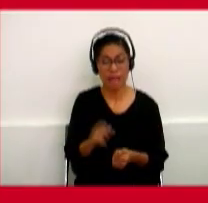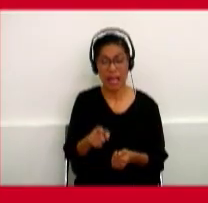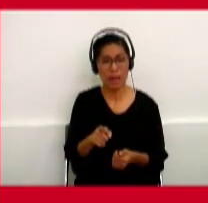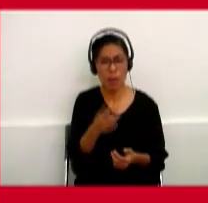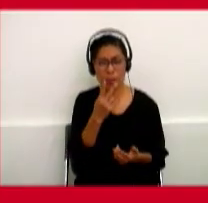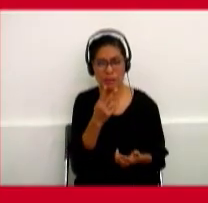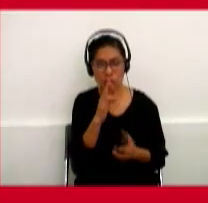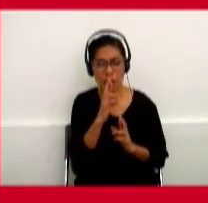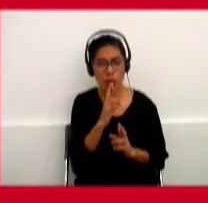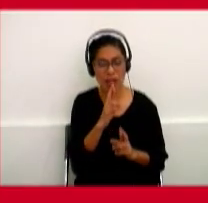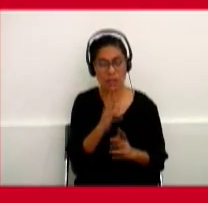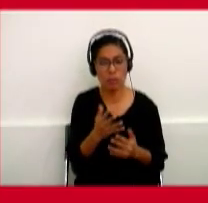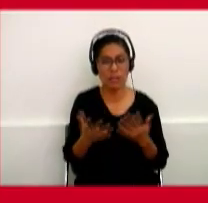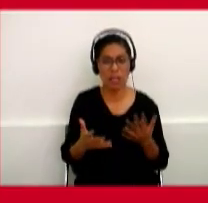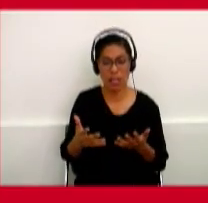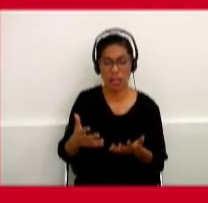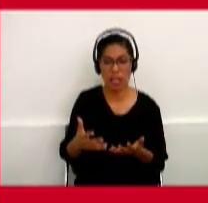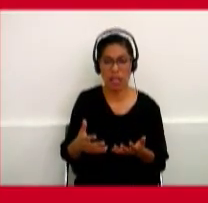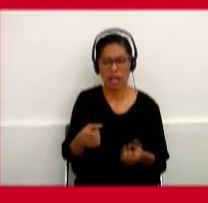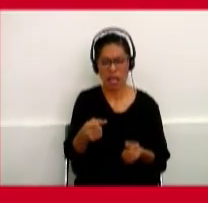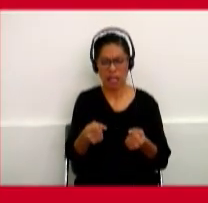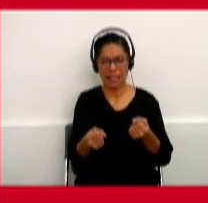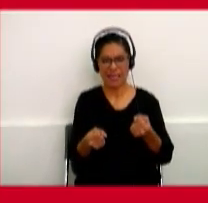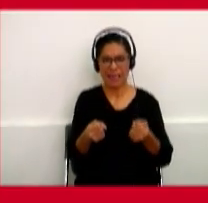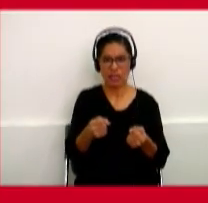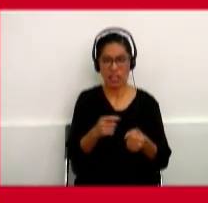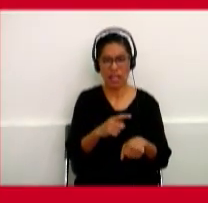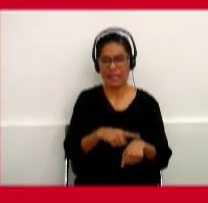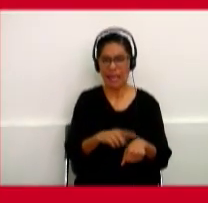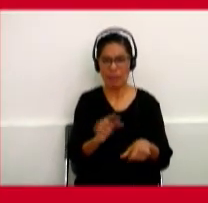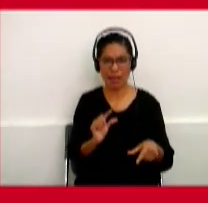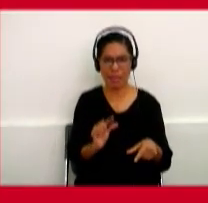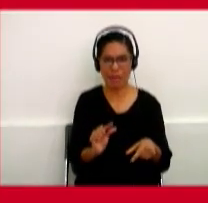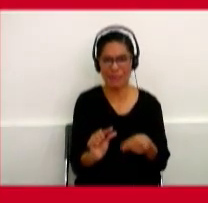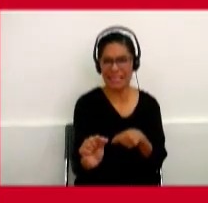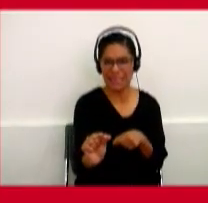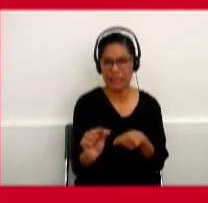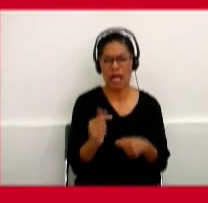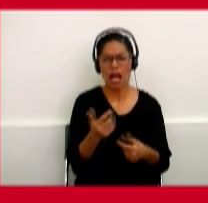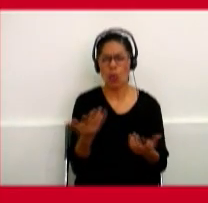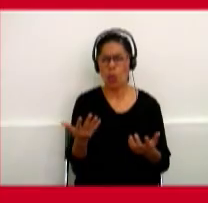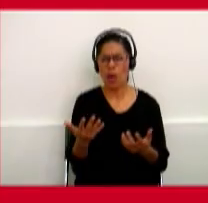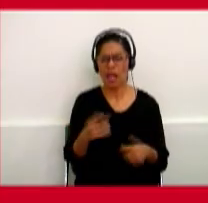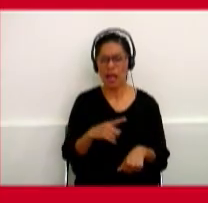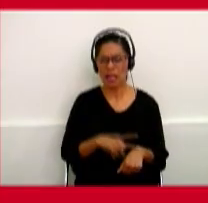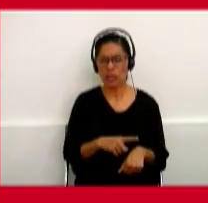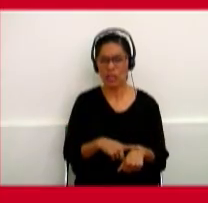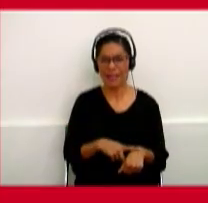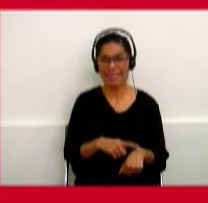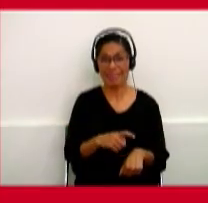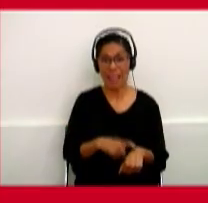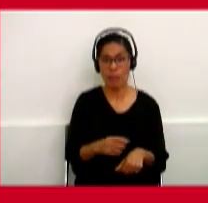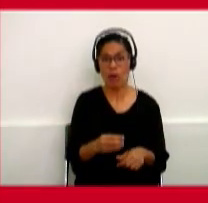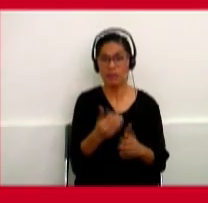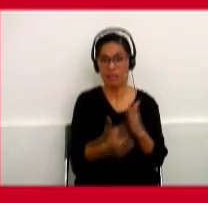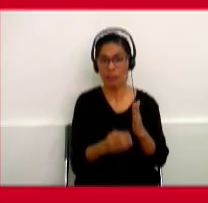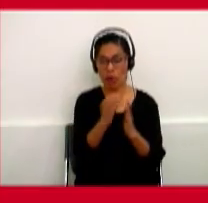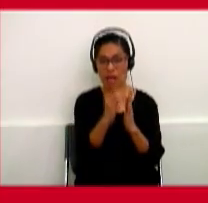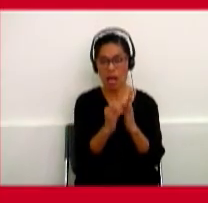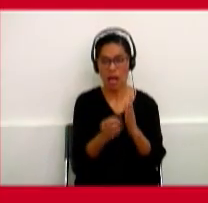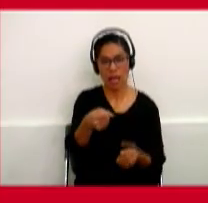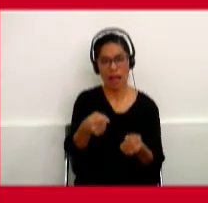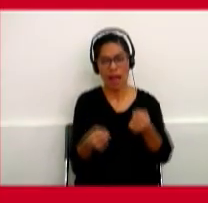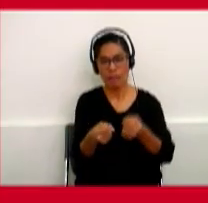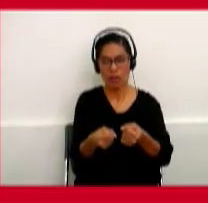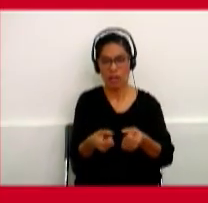solamente para camiones de transporte. El acelerómetro solamente se captura la información de los camiones de transporte, está instalado